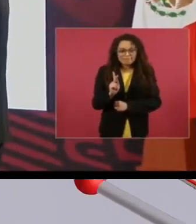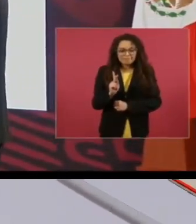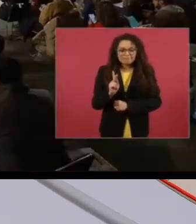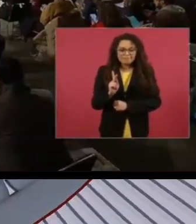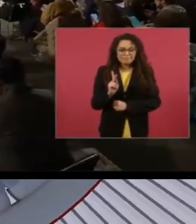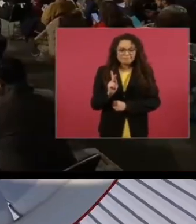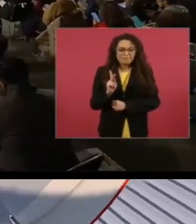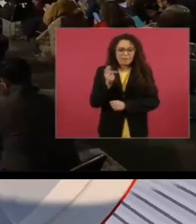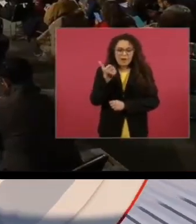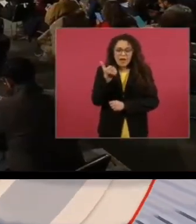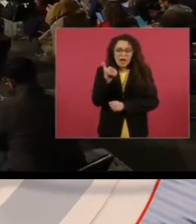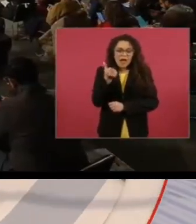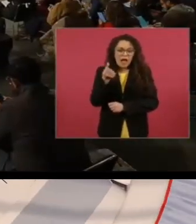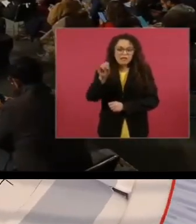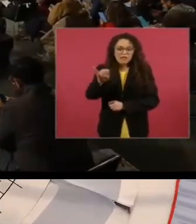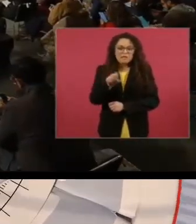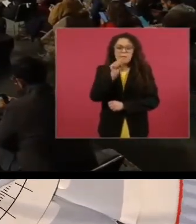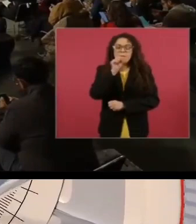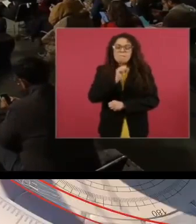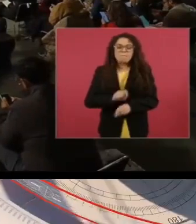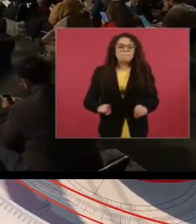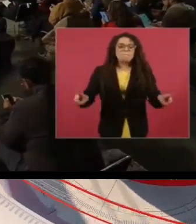conferencia mañanera? Dijo esto.